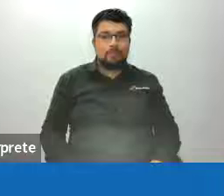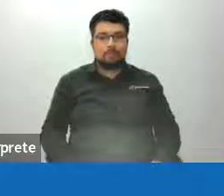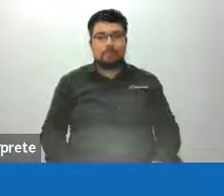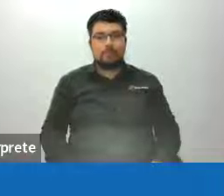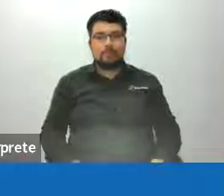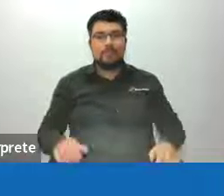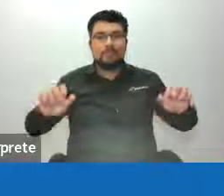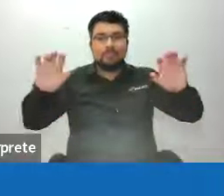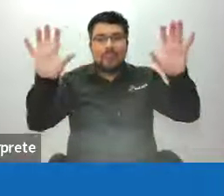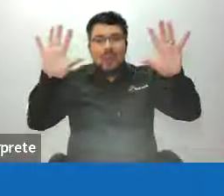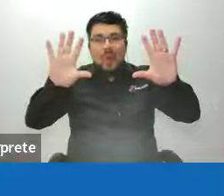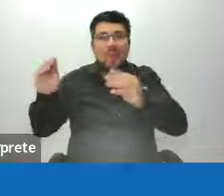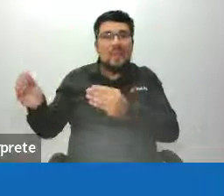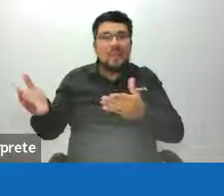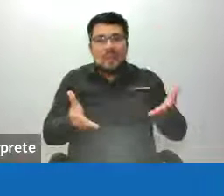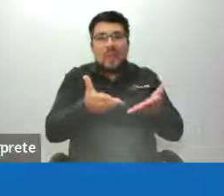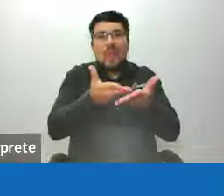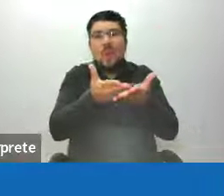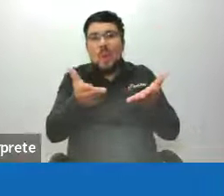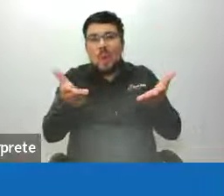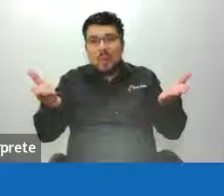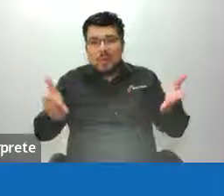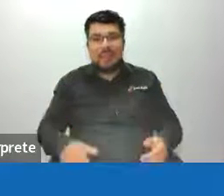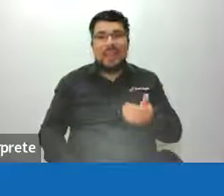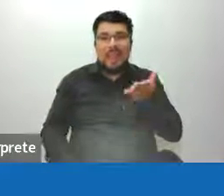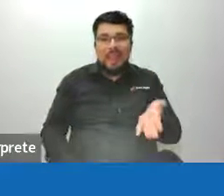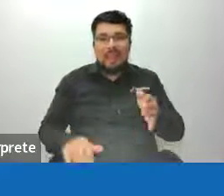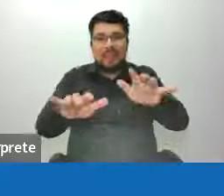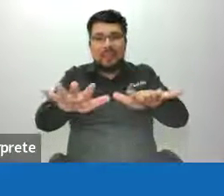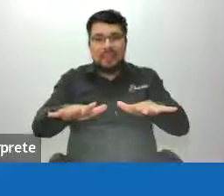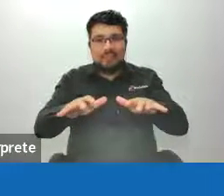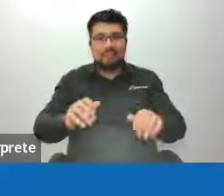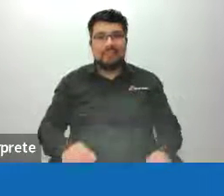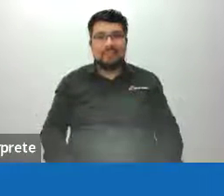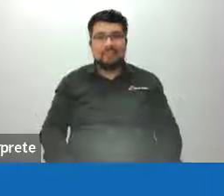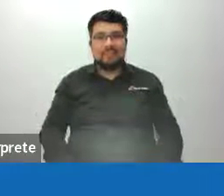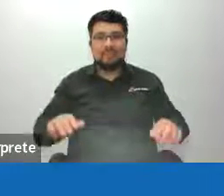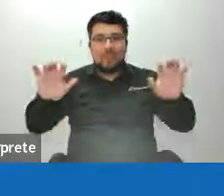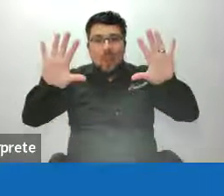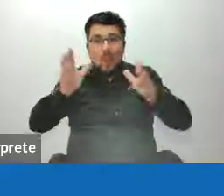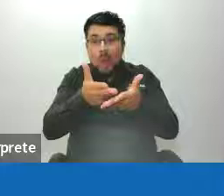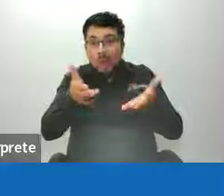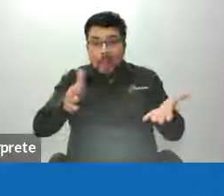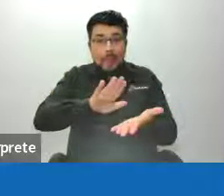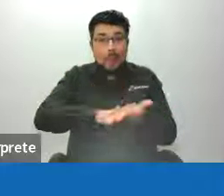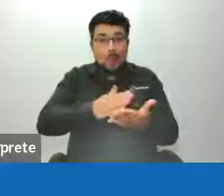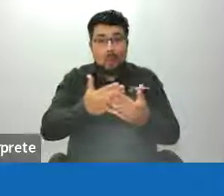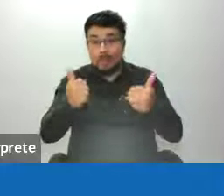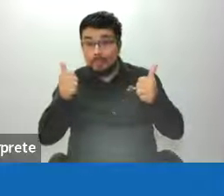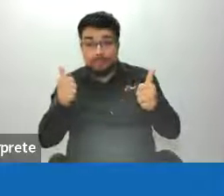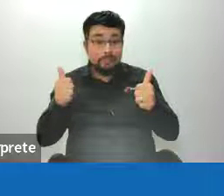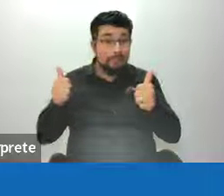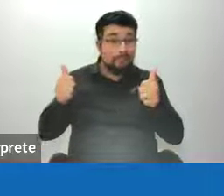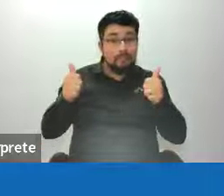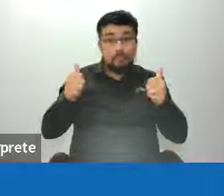Hola, bienvenida a ustedes a este lugar. No, no. Hola, ¿cómo están ustedes? ¿Qué tal va todo?